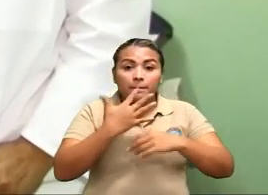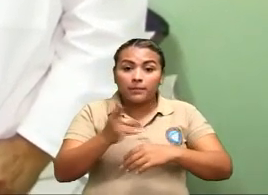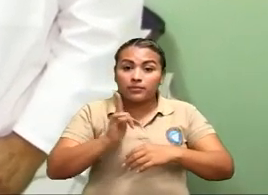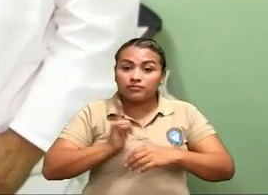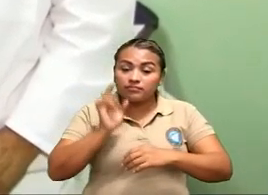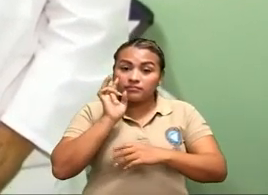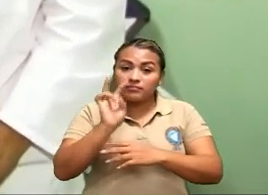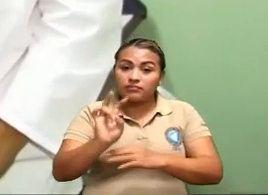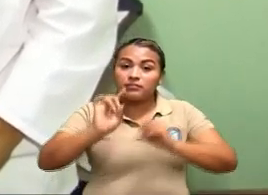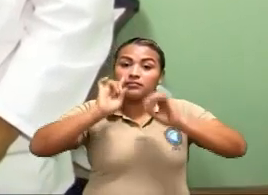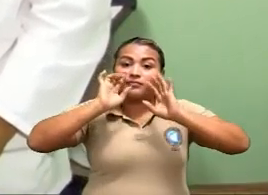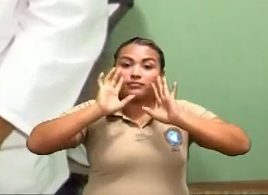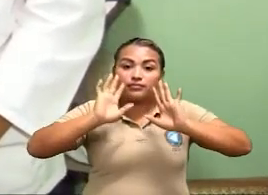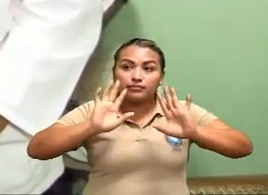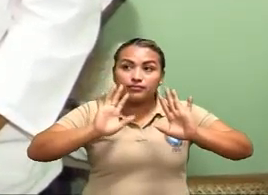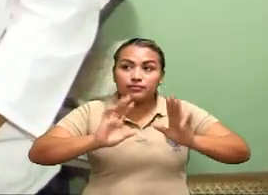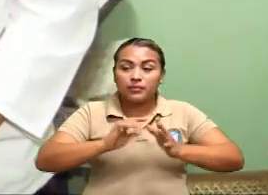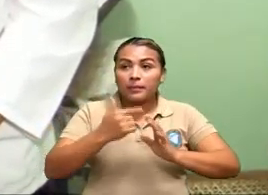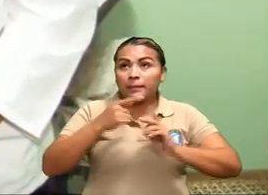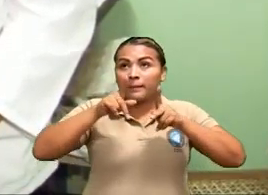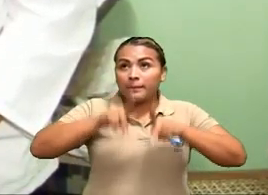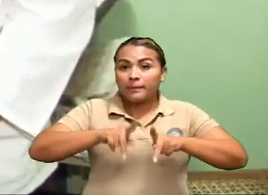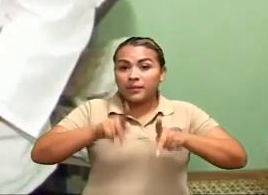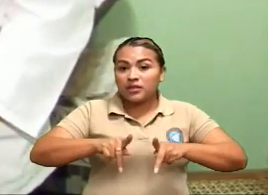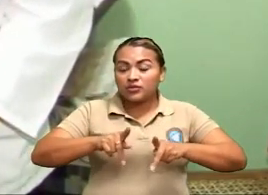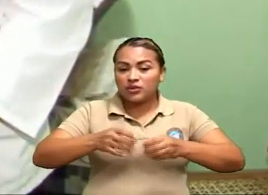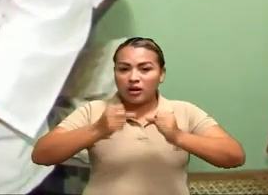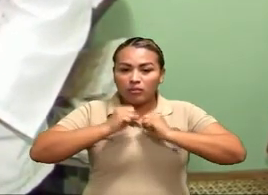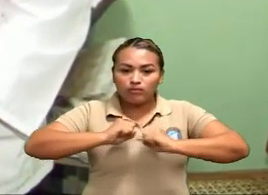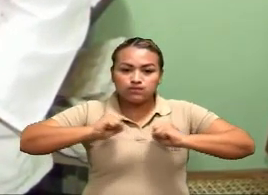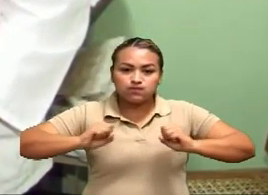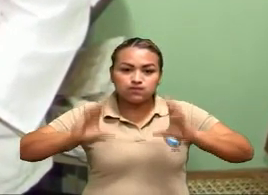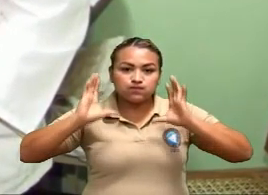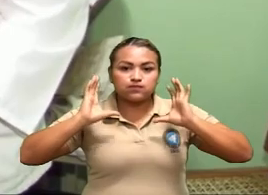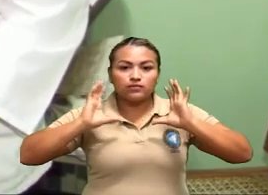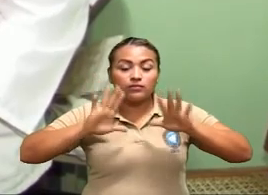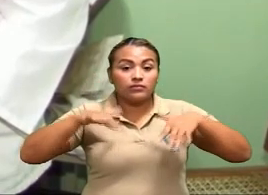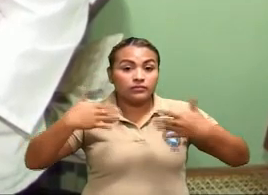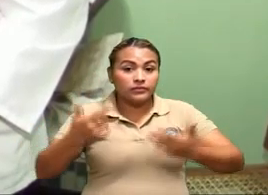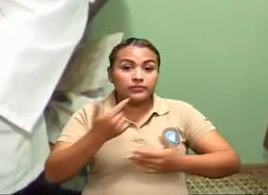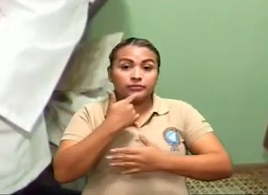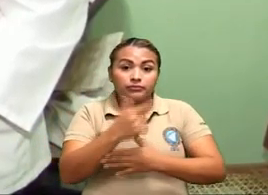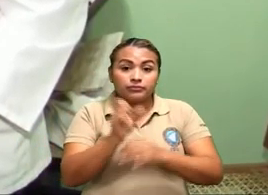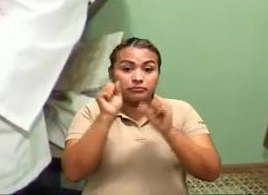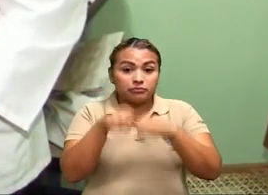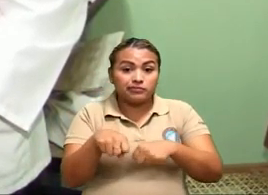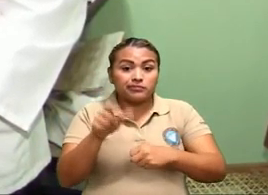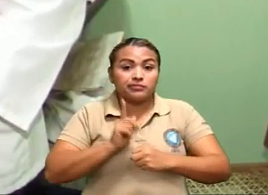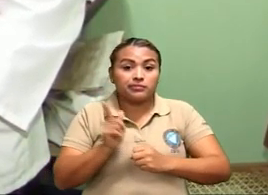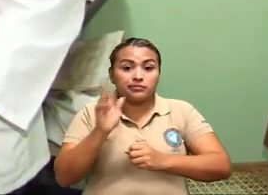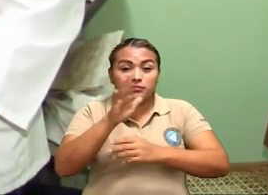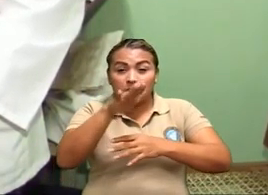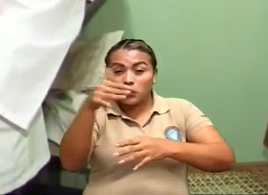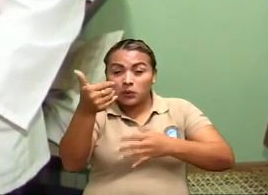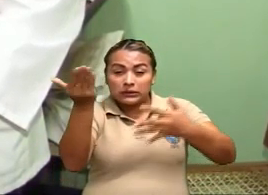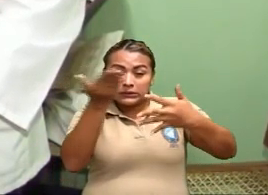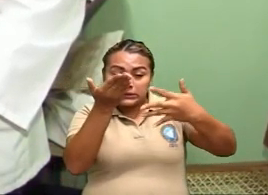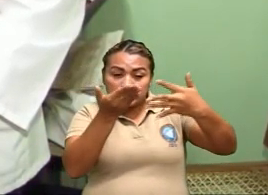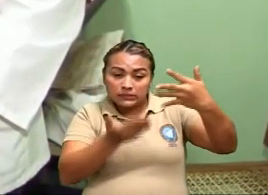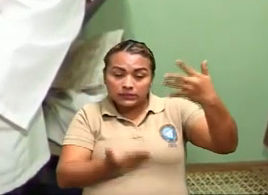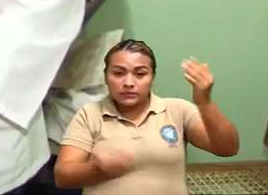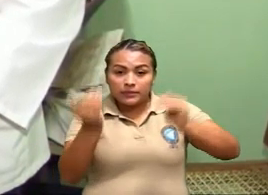cuido. Oye, una persona con sobrepeso obviamente es más proclive a otro tipo de padecimiento, otro tipo de